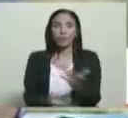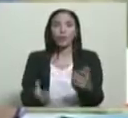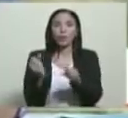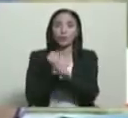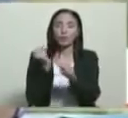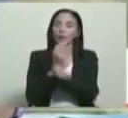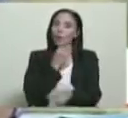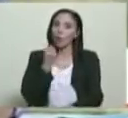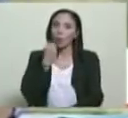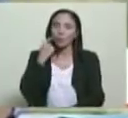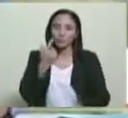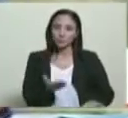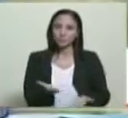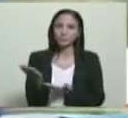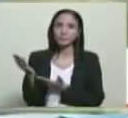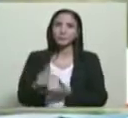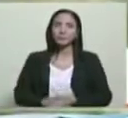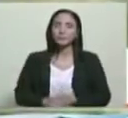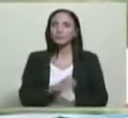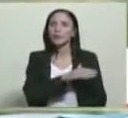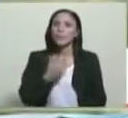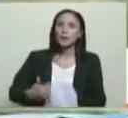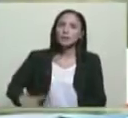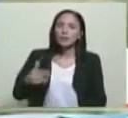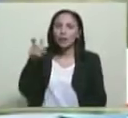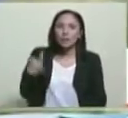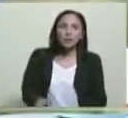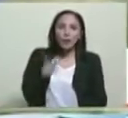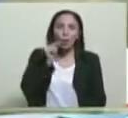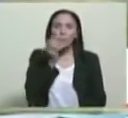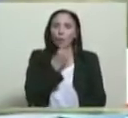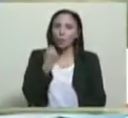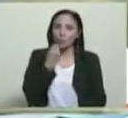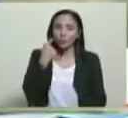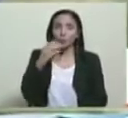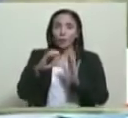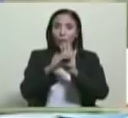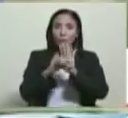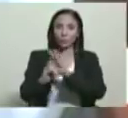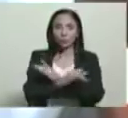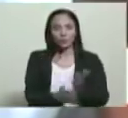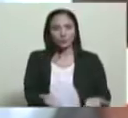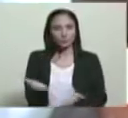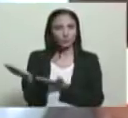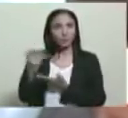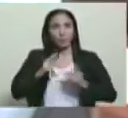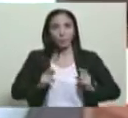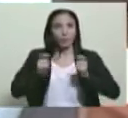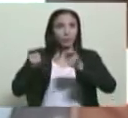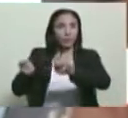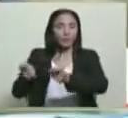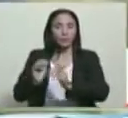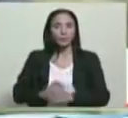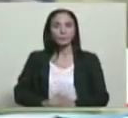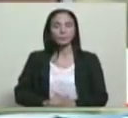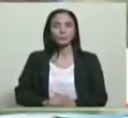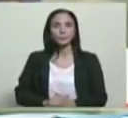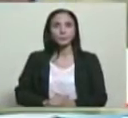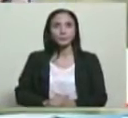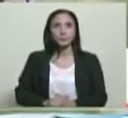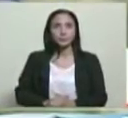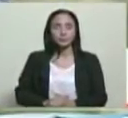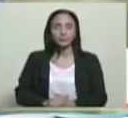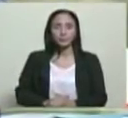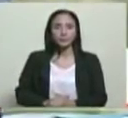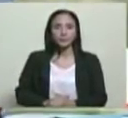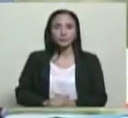Aquí nos acompaña Mervin Maldonado, presidente de la Comisión de Juventud de la Asamblea Nacional Constituyente, y queremos entregarle a usted, presidente, para que